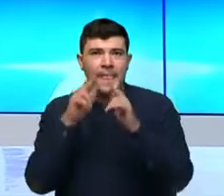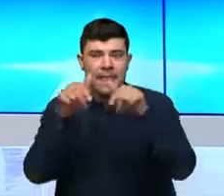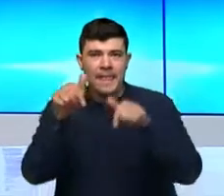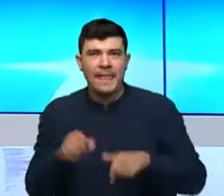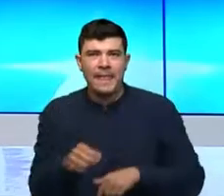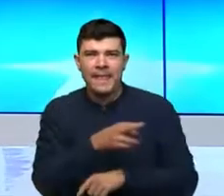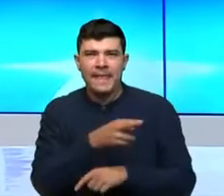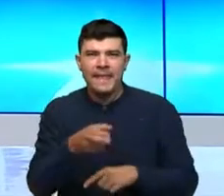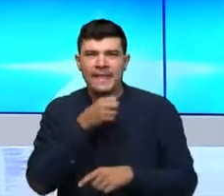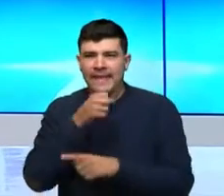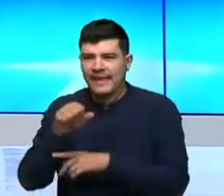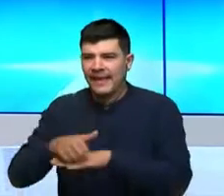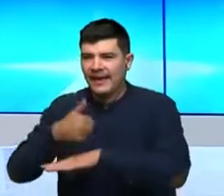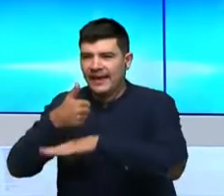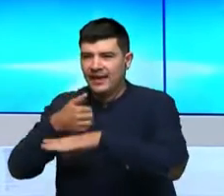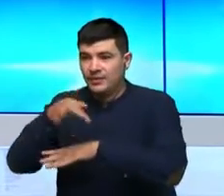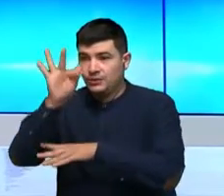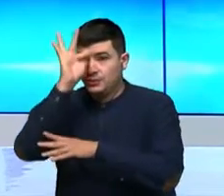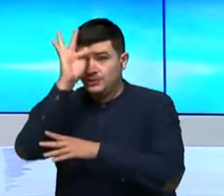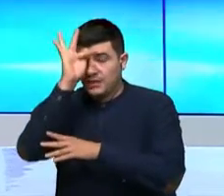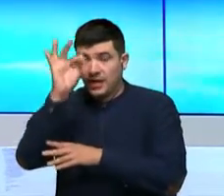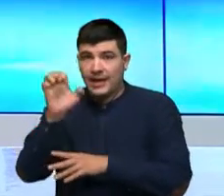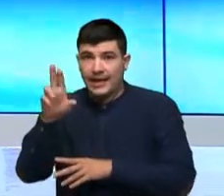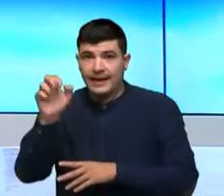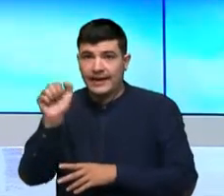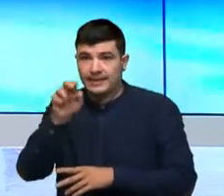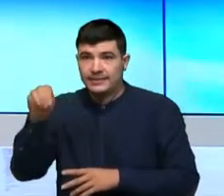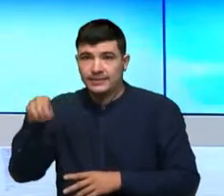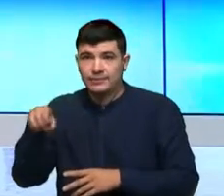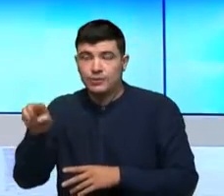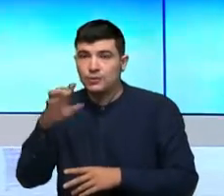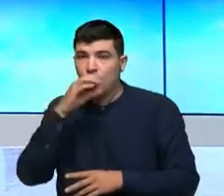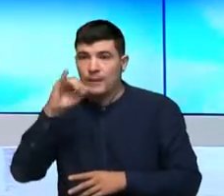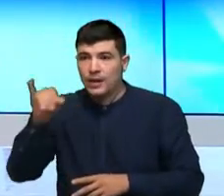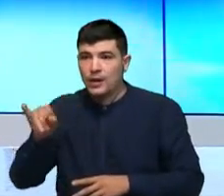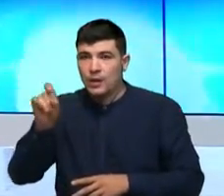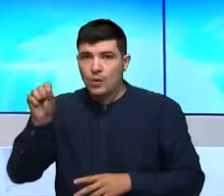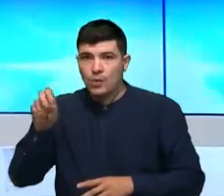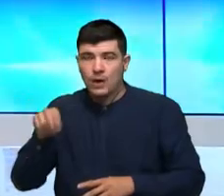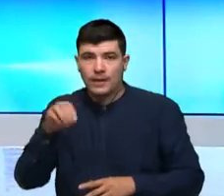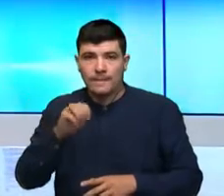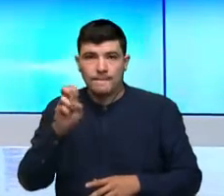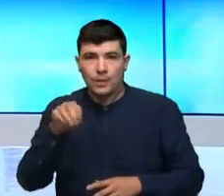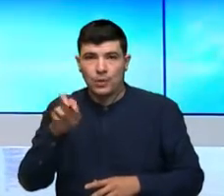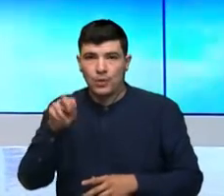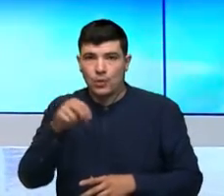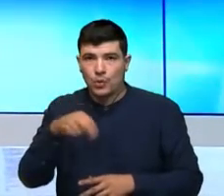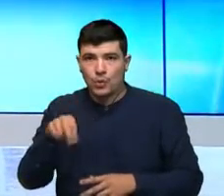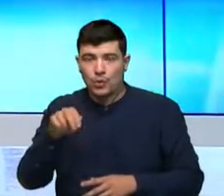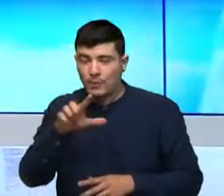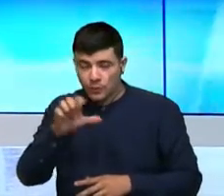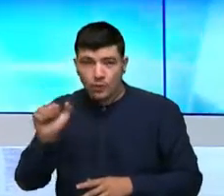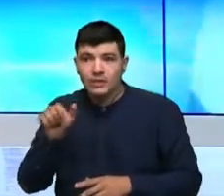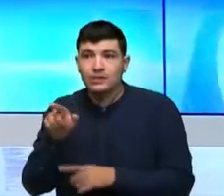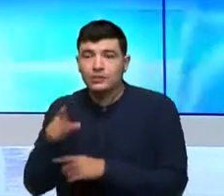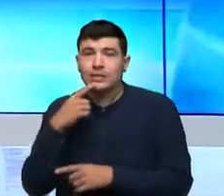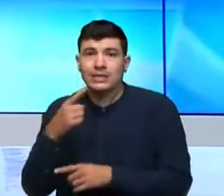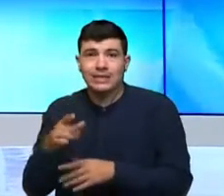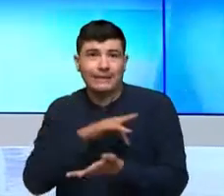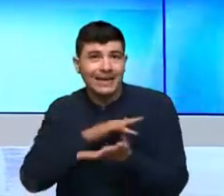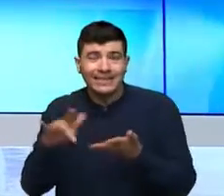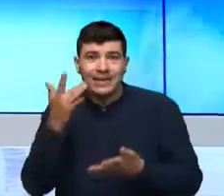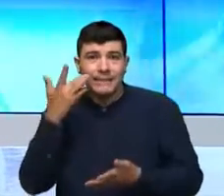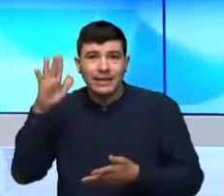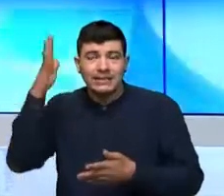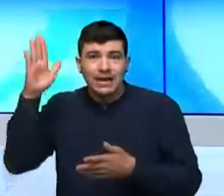el gerente del hospital universitario erasmo meoz juan agustín ramírez montoya declaró la alerta amarilla en el centro asistencial hasta que se